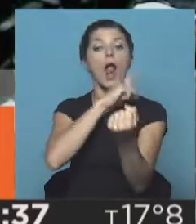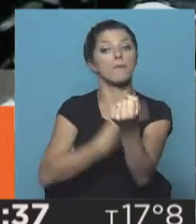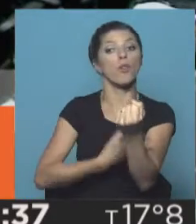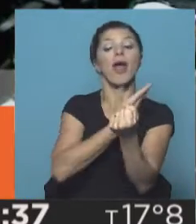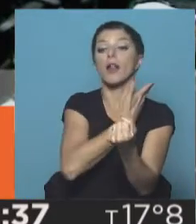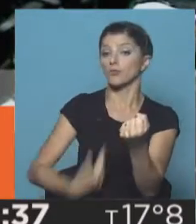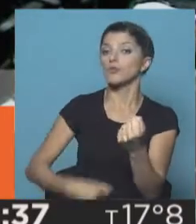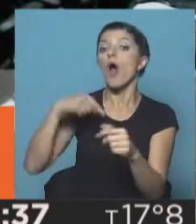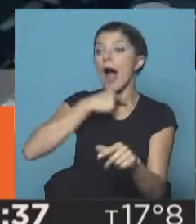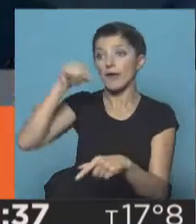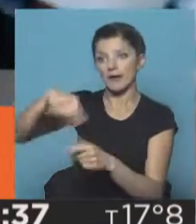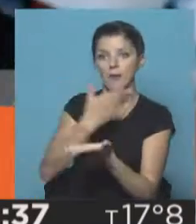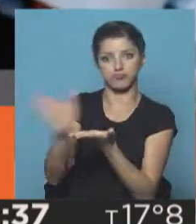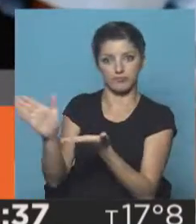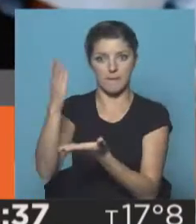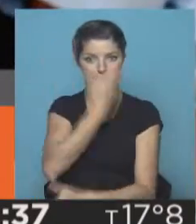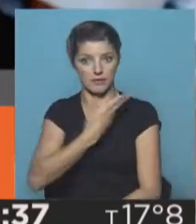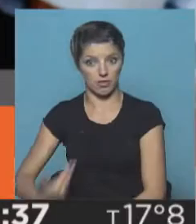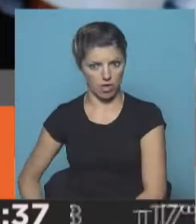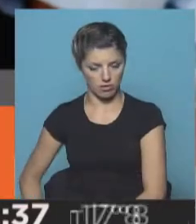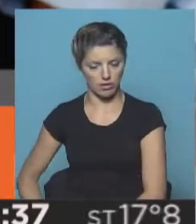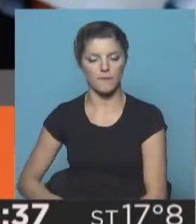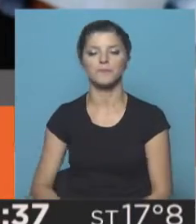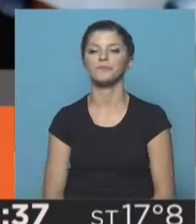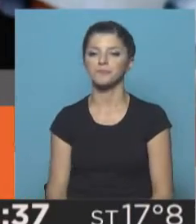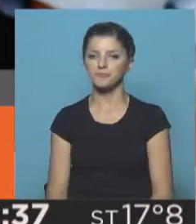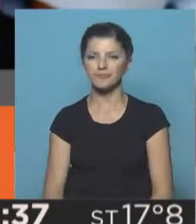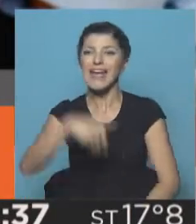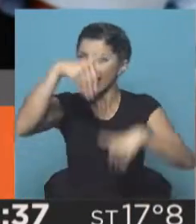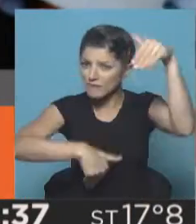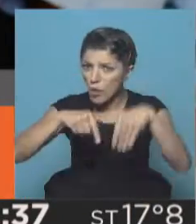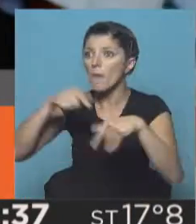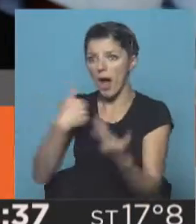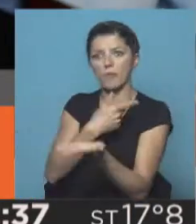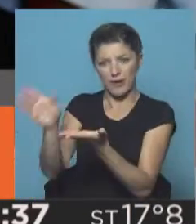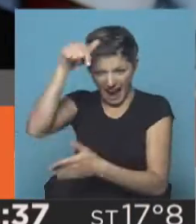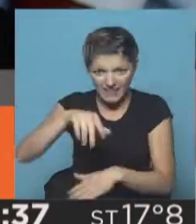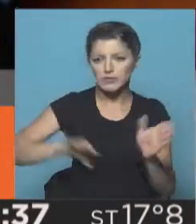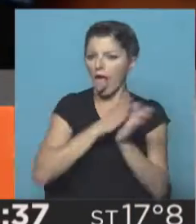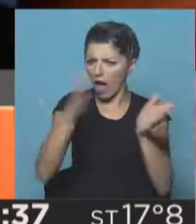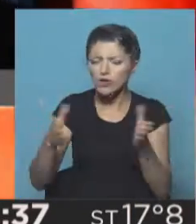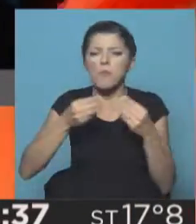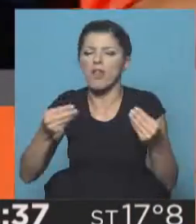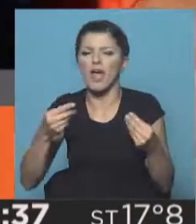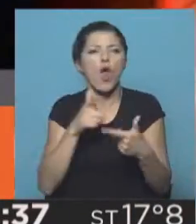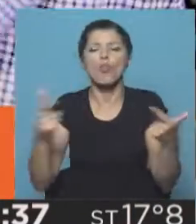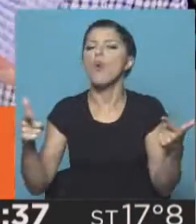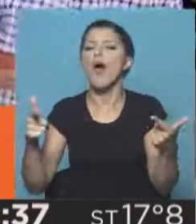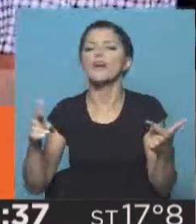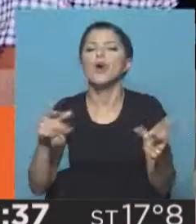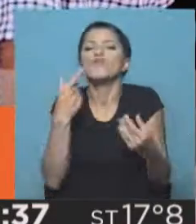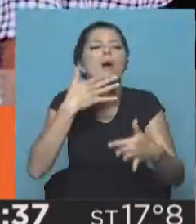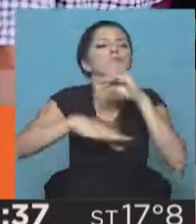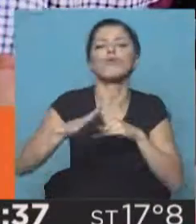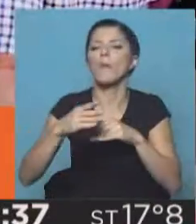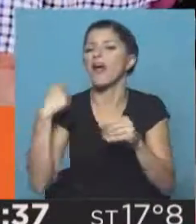remoción. El referendo revocatorio se hará este año. No hay razones técnicas ni jurídicas para que